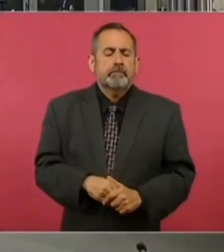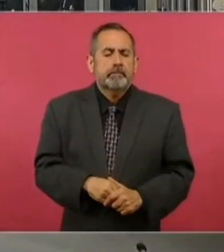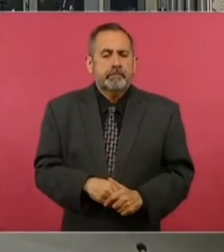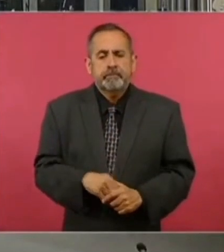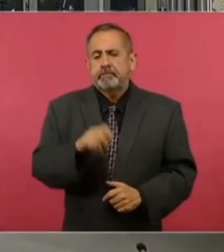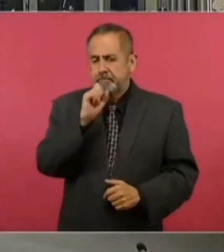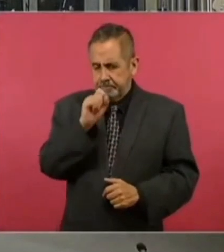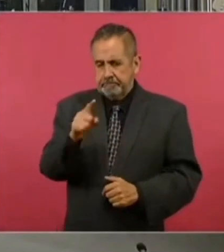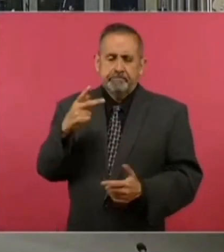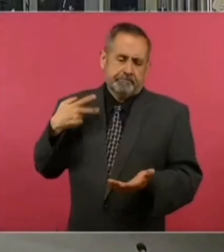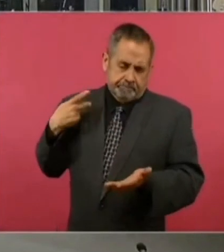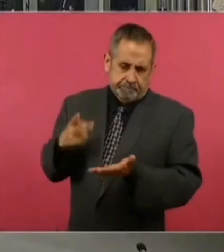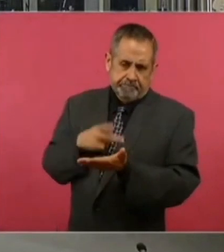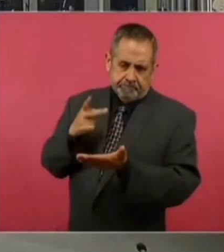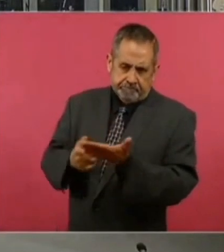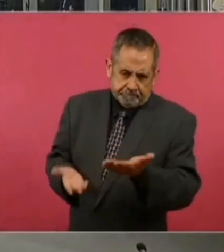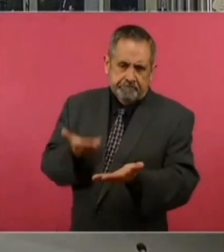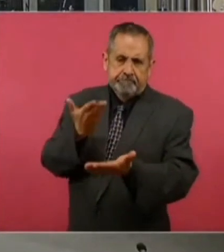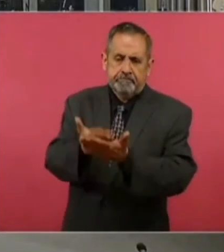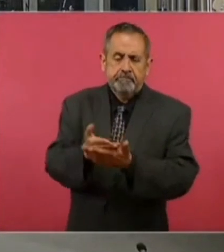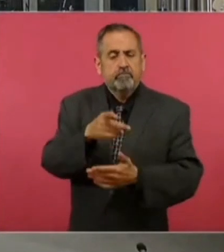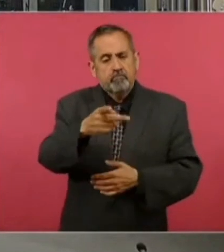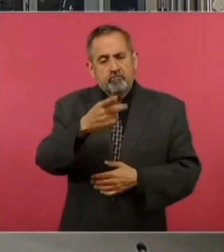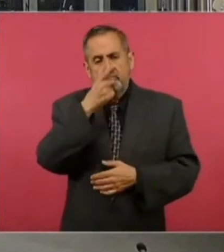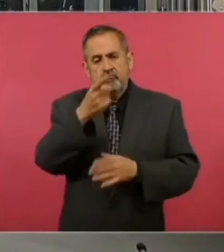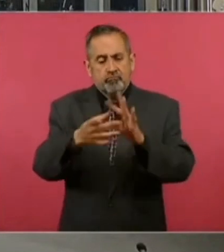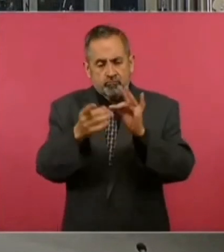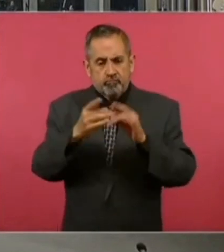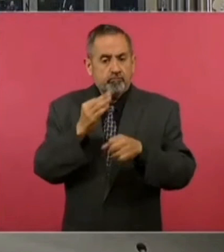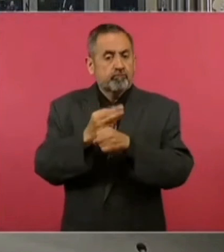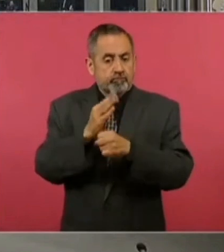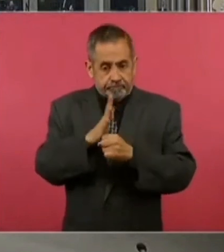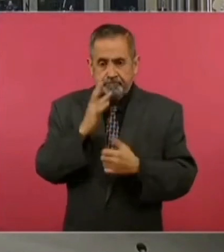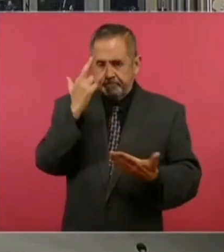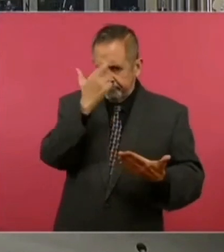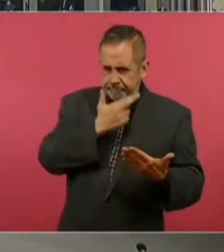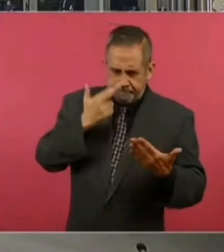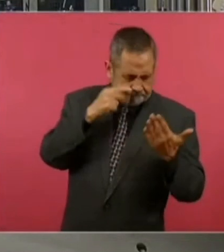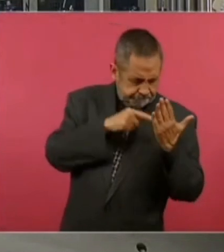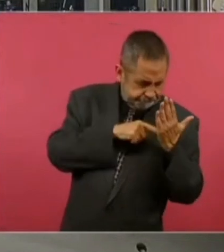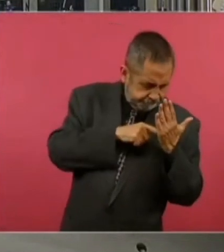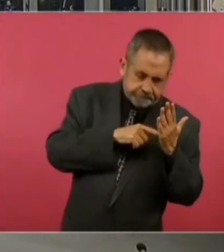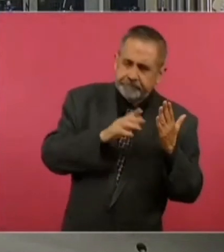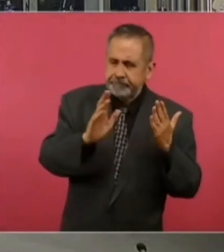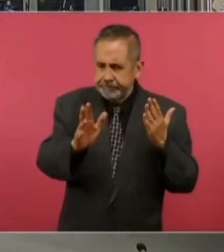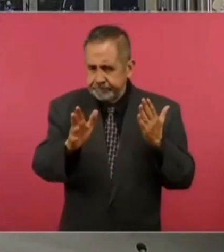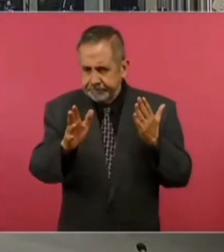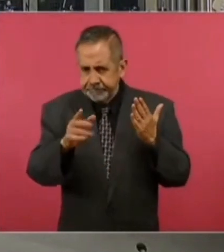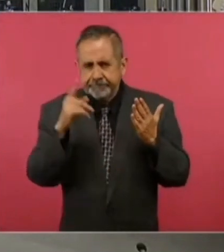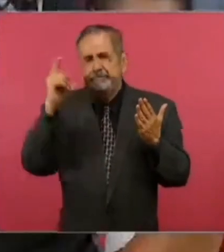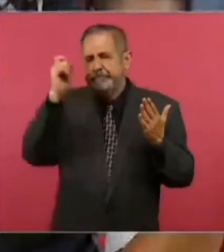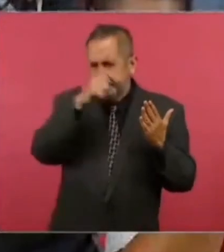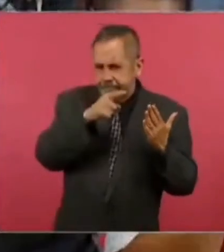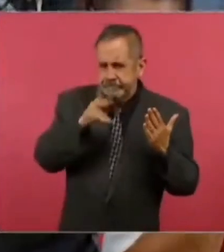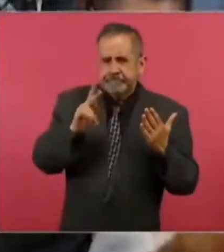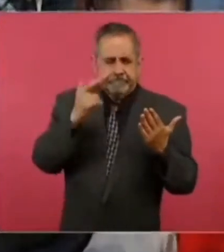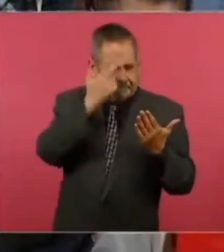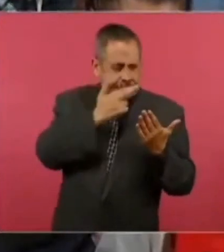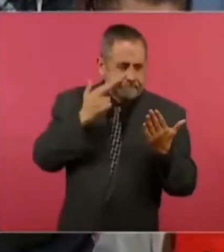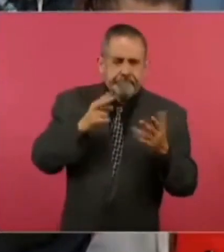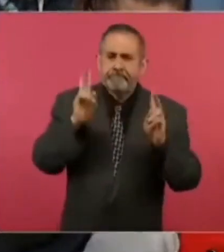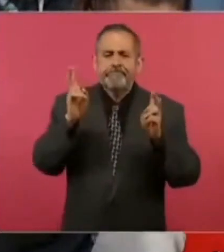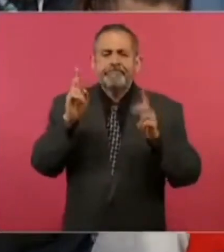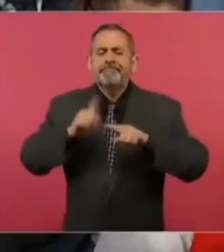También lo hemos planteado varias veces. Usted dijo que incluso está en revisión y que aunque lo veía complicado, el